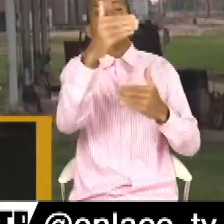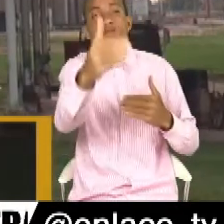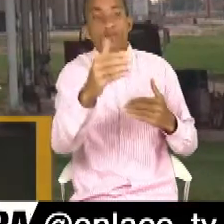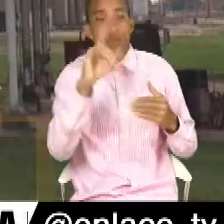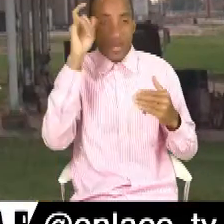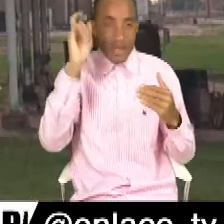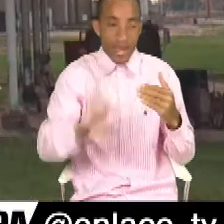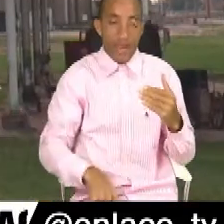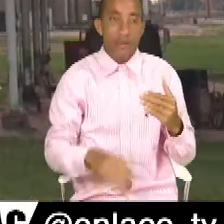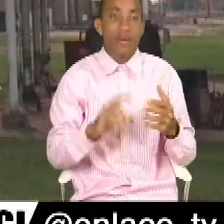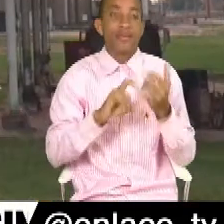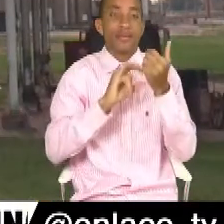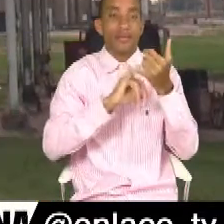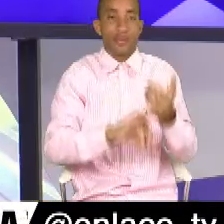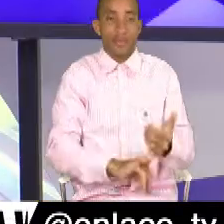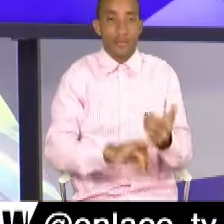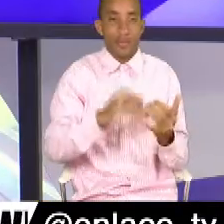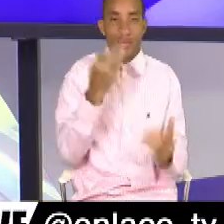los tres inversionistas.